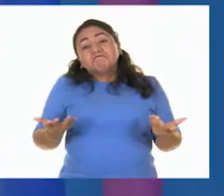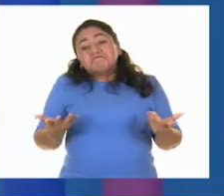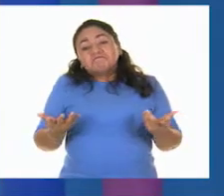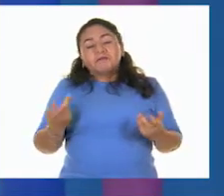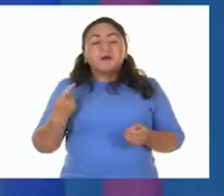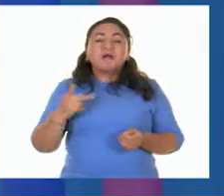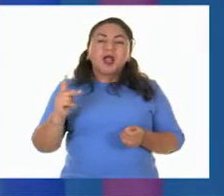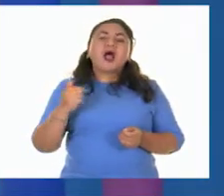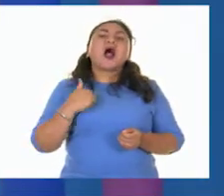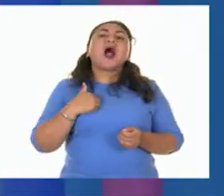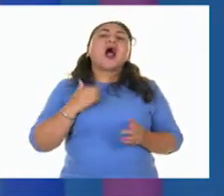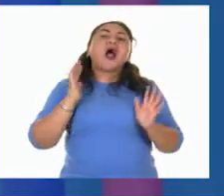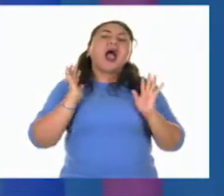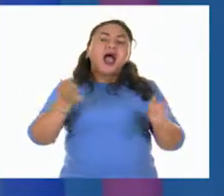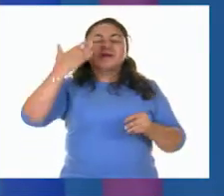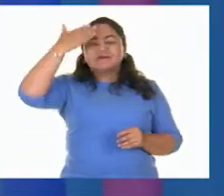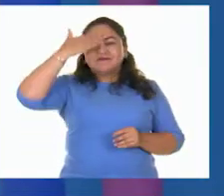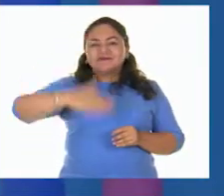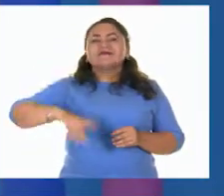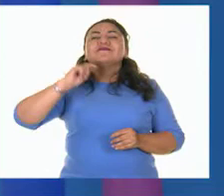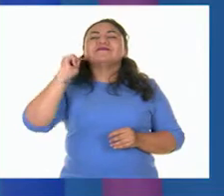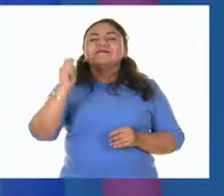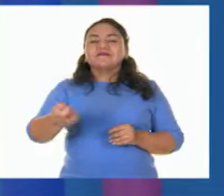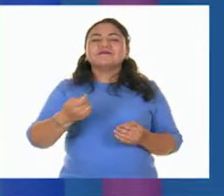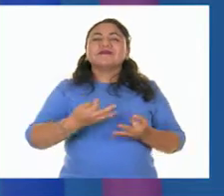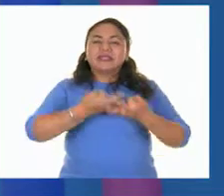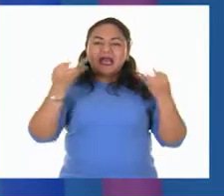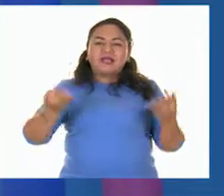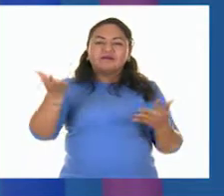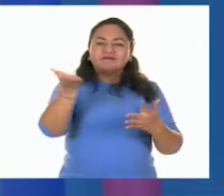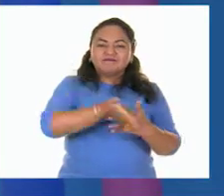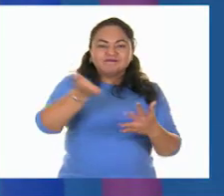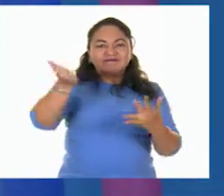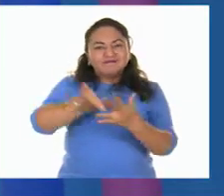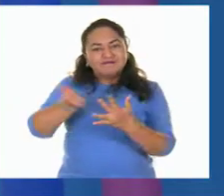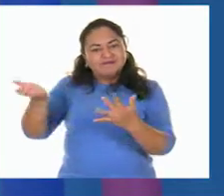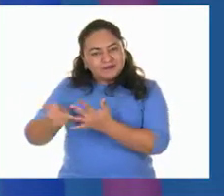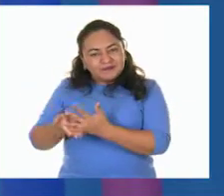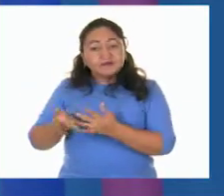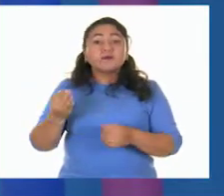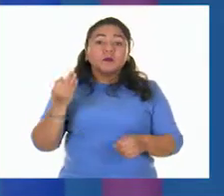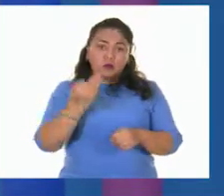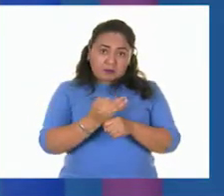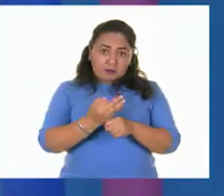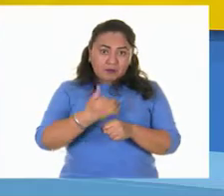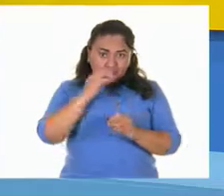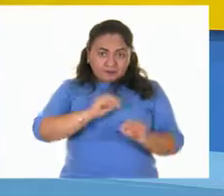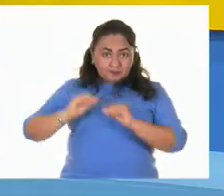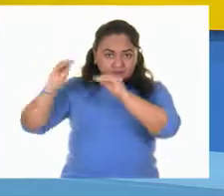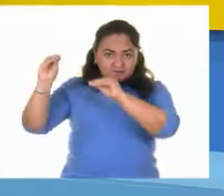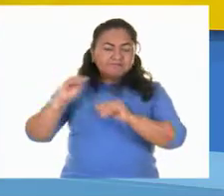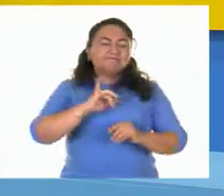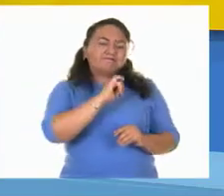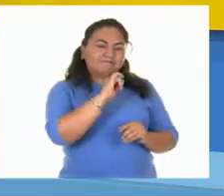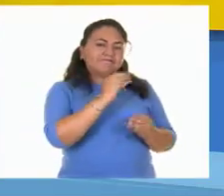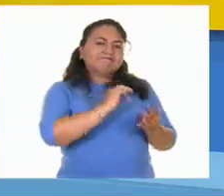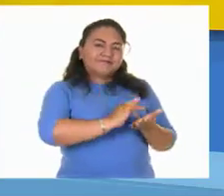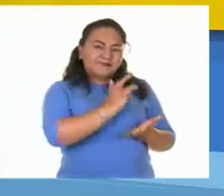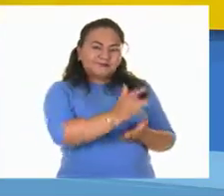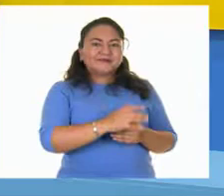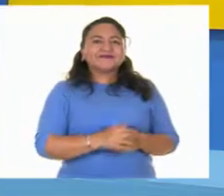al menos ya conocemos las consecuencias del reparto agrario, así que las acomodamos de una vez, maestra. Claro que sí, Jenny. Muchas